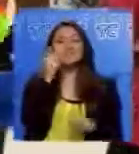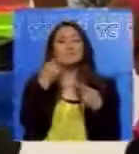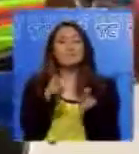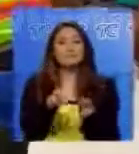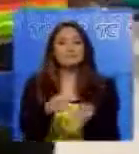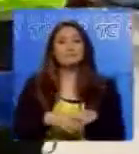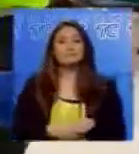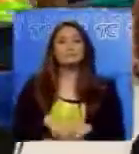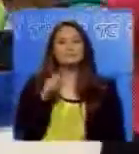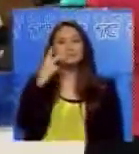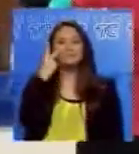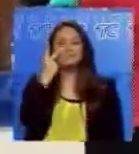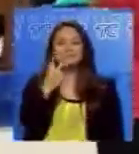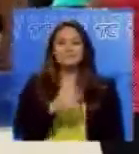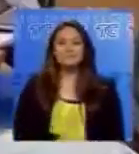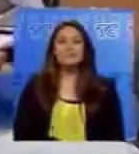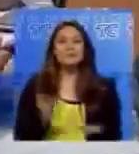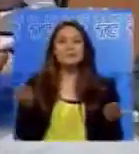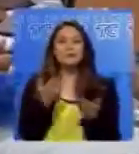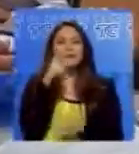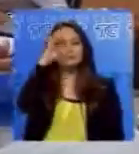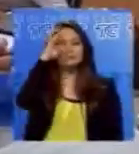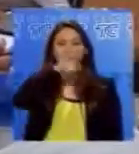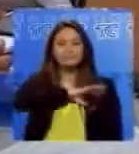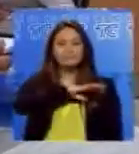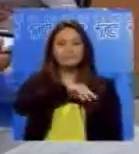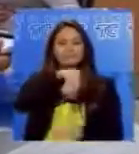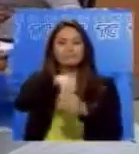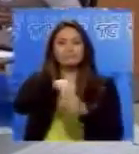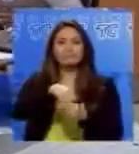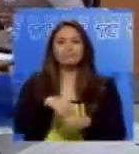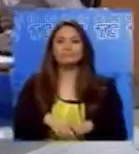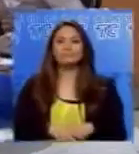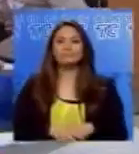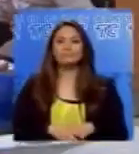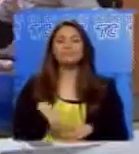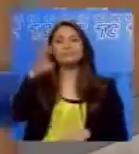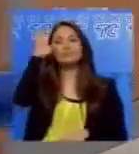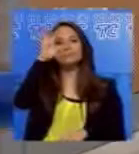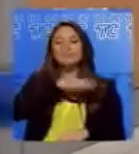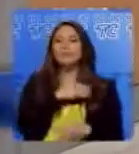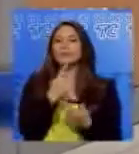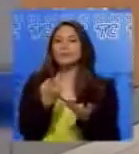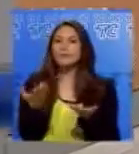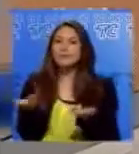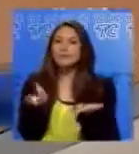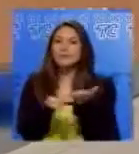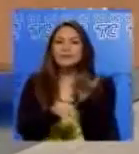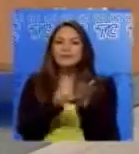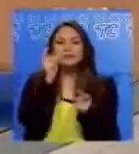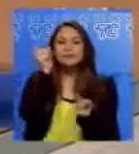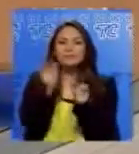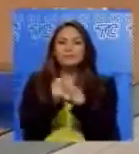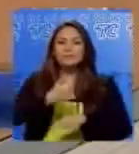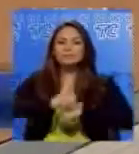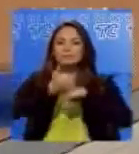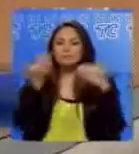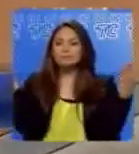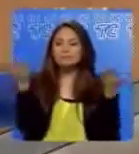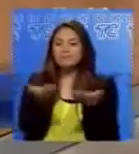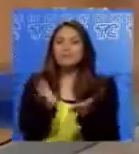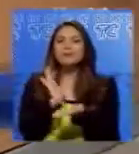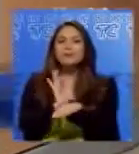vemos las imágenes en la unidad de flagrancia. La policía intervino, las llevó al fiscal, a la autoridad, a que rindan